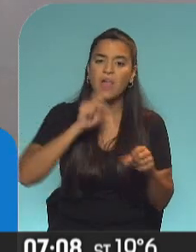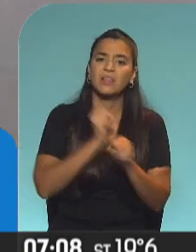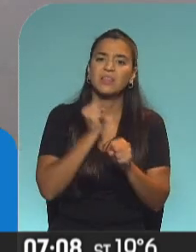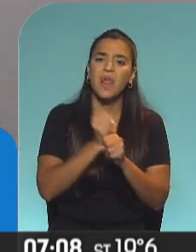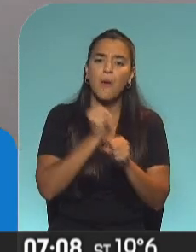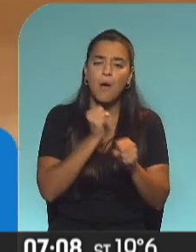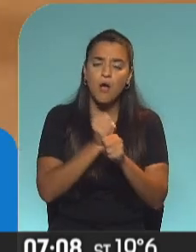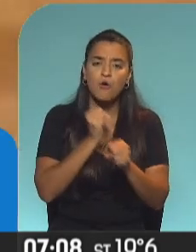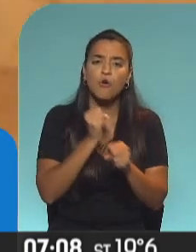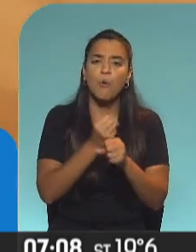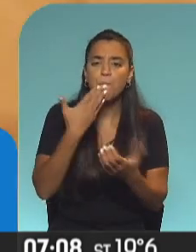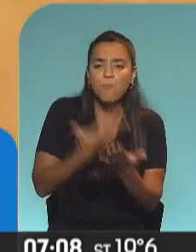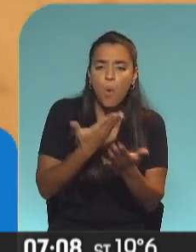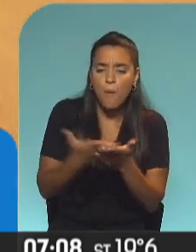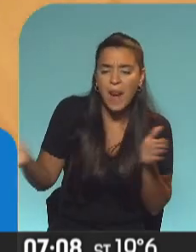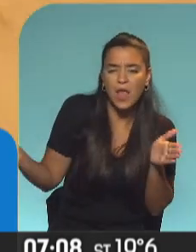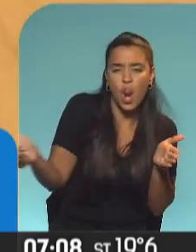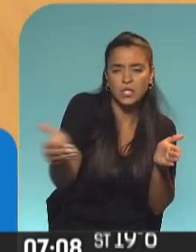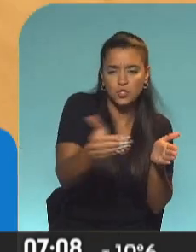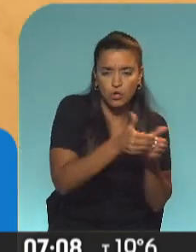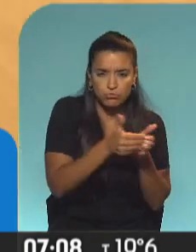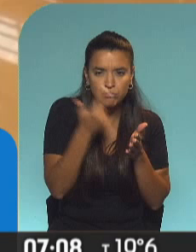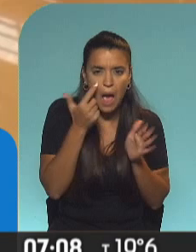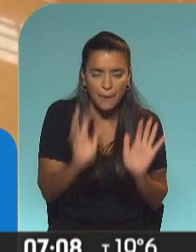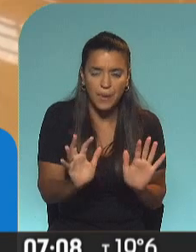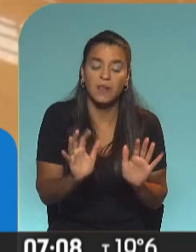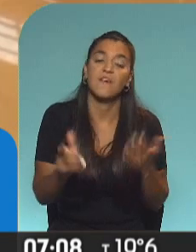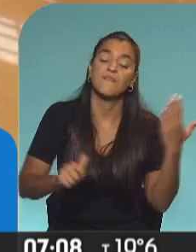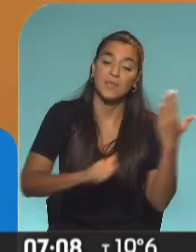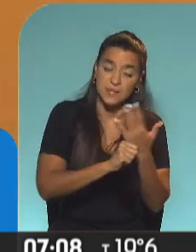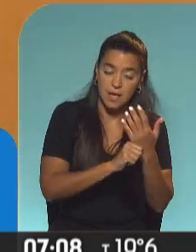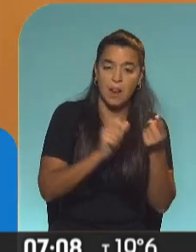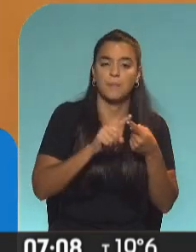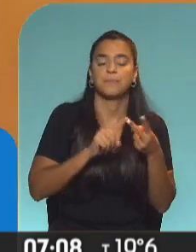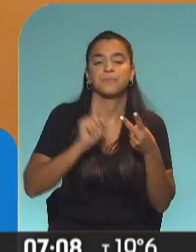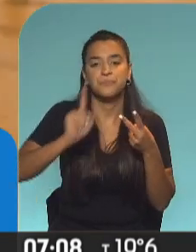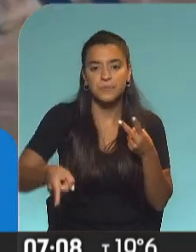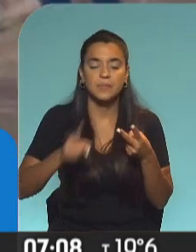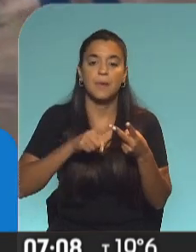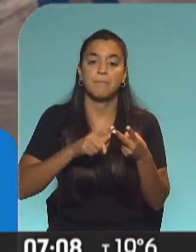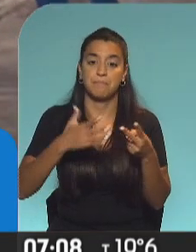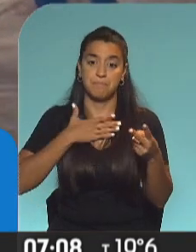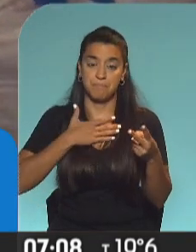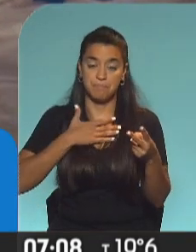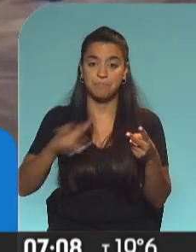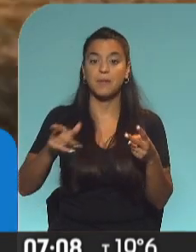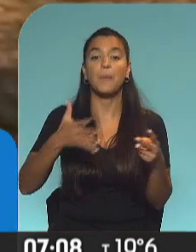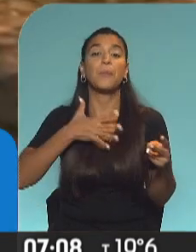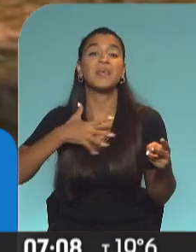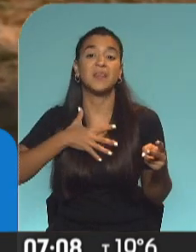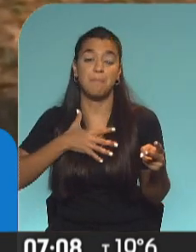de recolección de pruebas muy importante y tanto el fiscal como mis clientes, como las